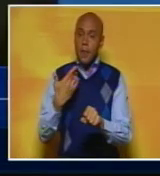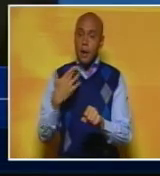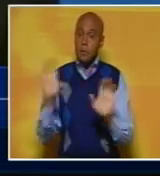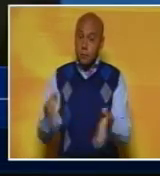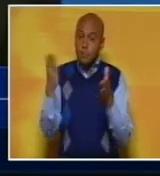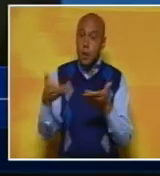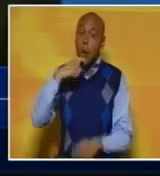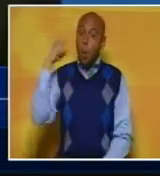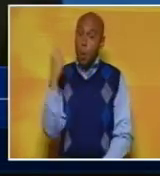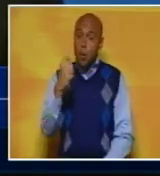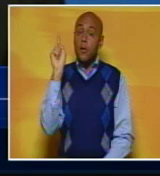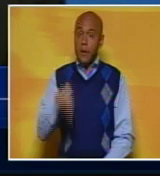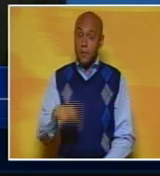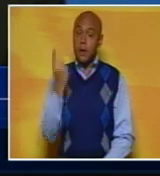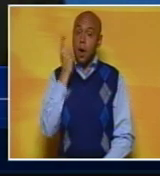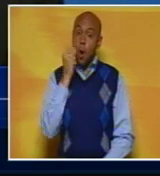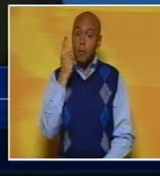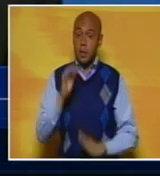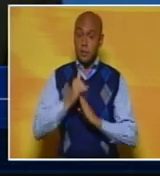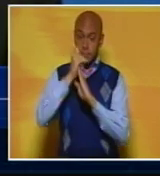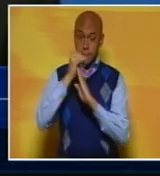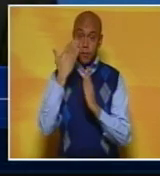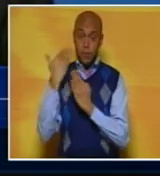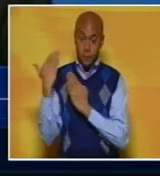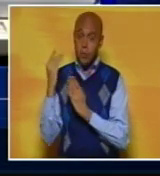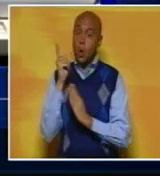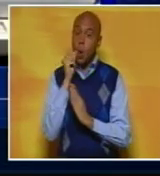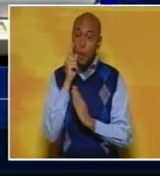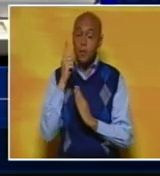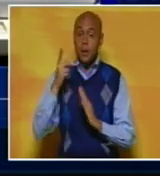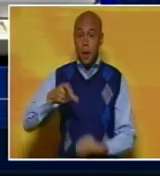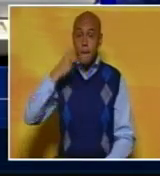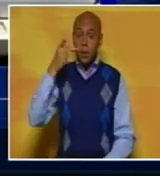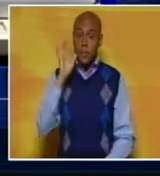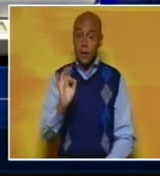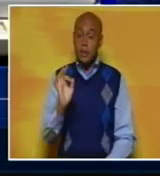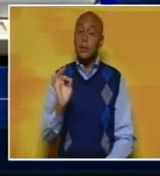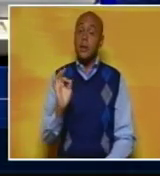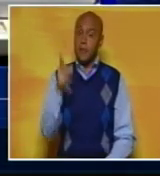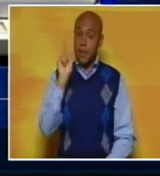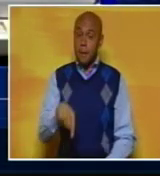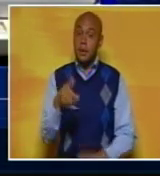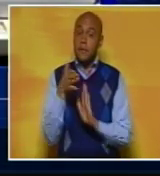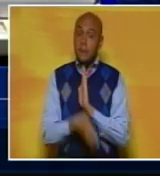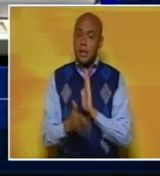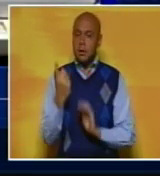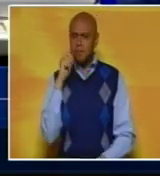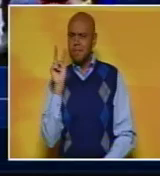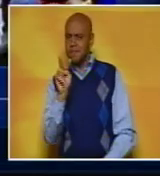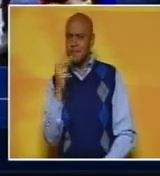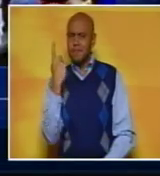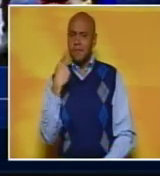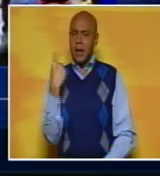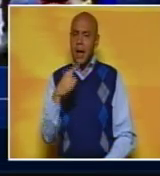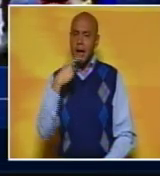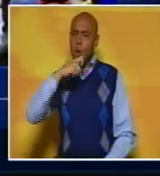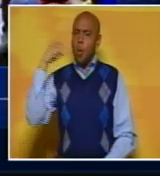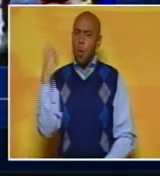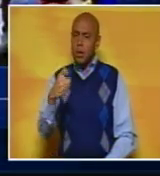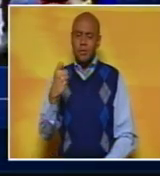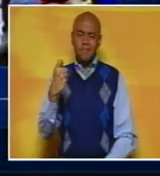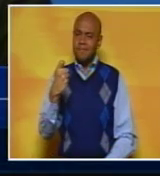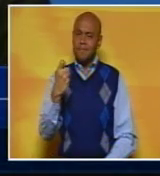actos. Asimismo, el alto representante de la Unión Europea para la Política Exterior, Josep Borrell, consideró inaceptable la violencia